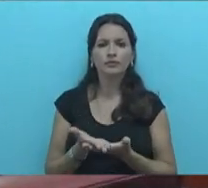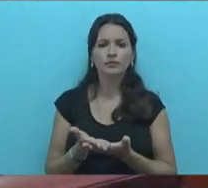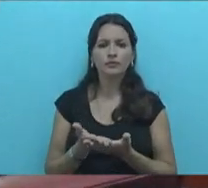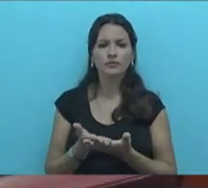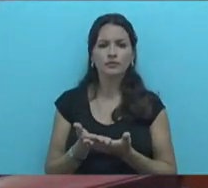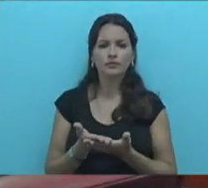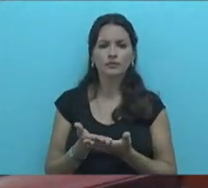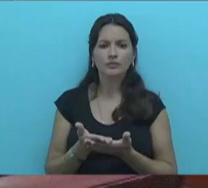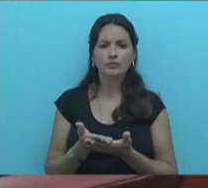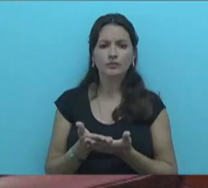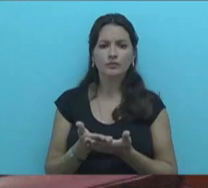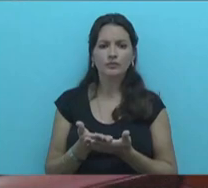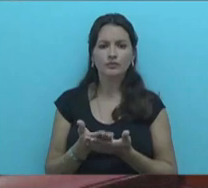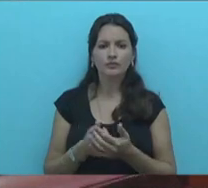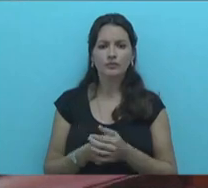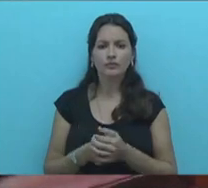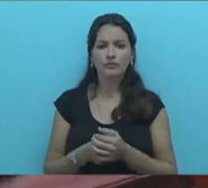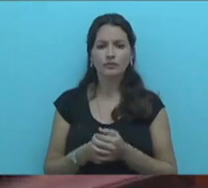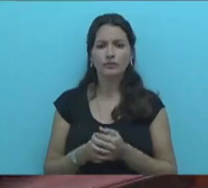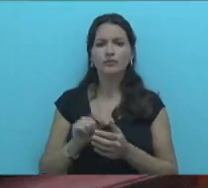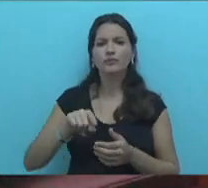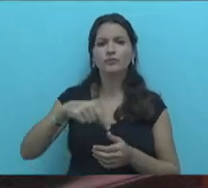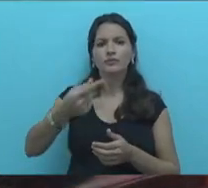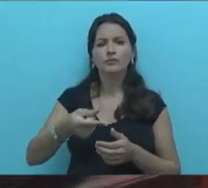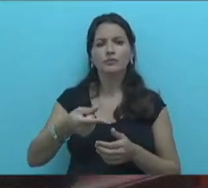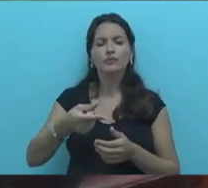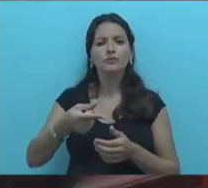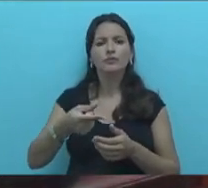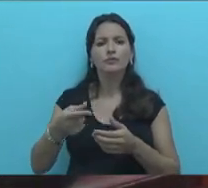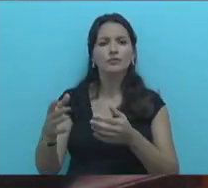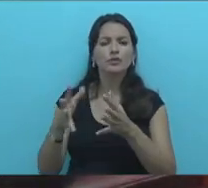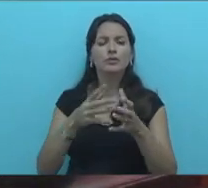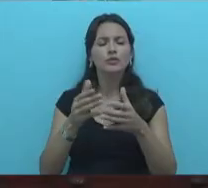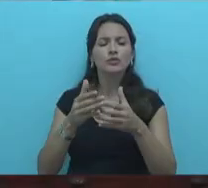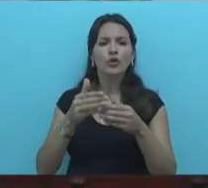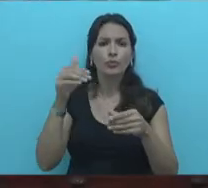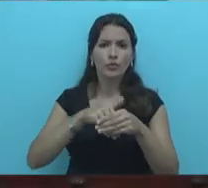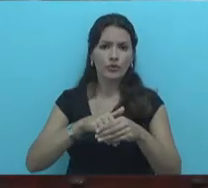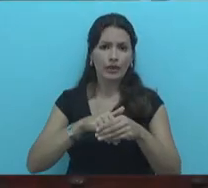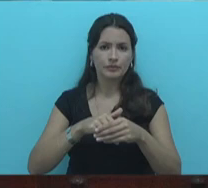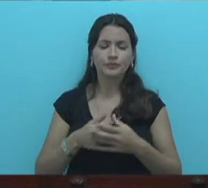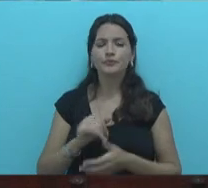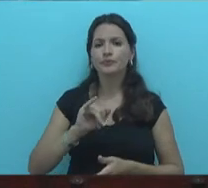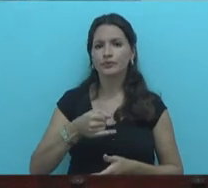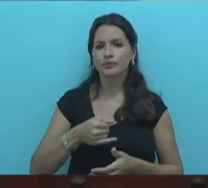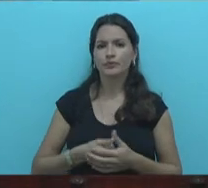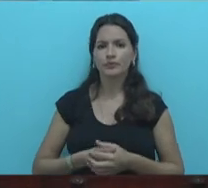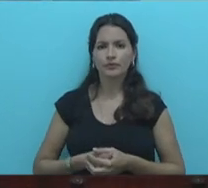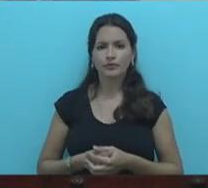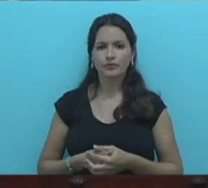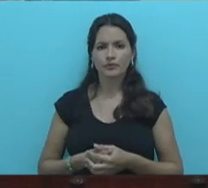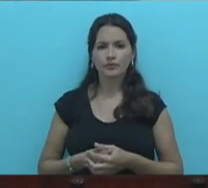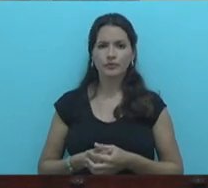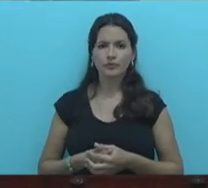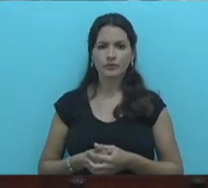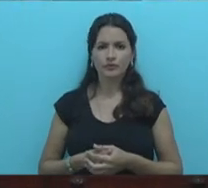las 5 se renueve la preferencia para una sesión. Bien, a votación la preferencia para una sesión. Aprobado. A